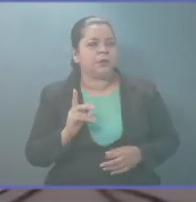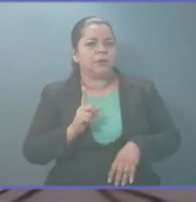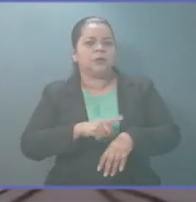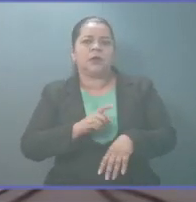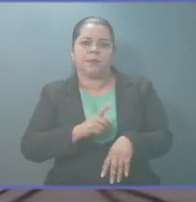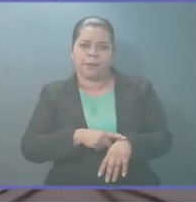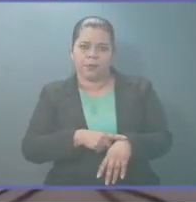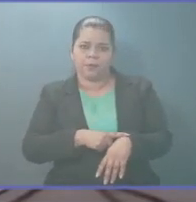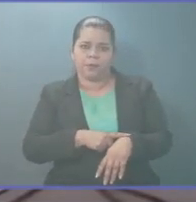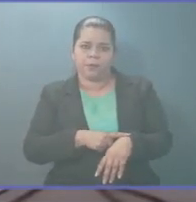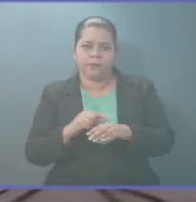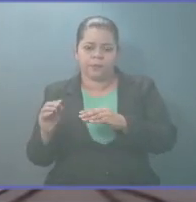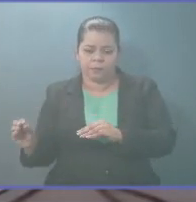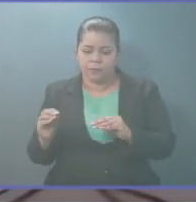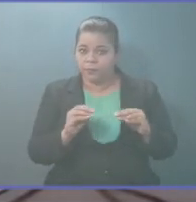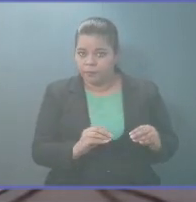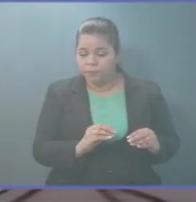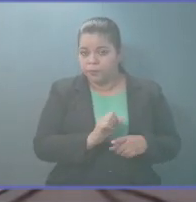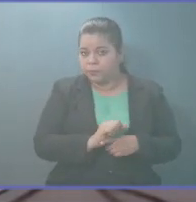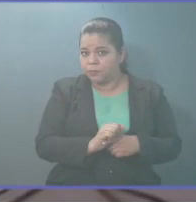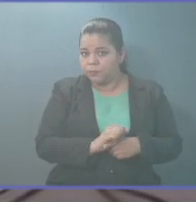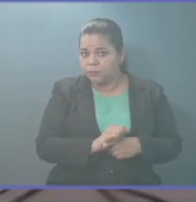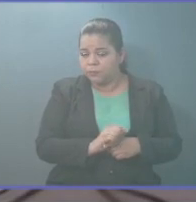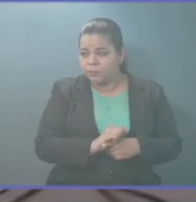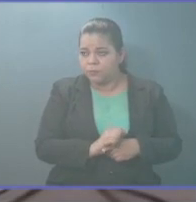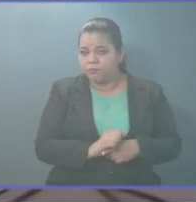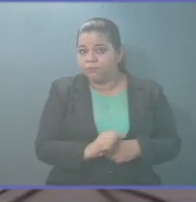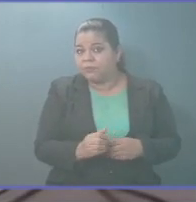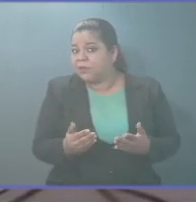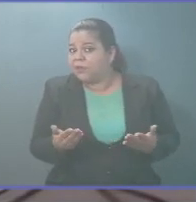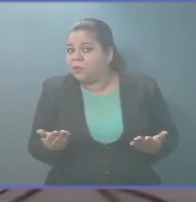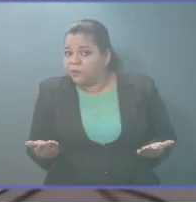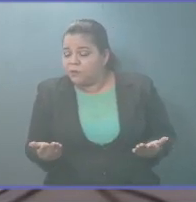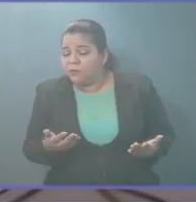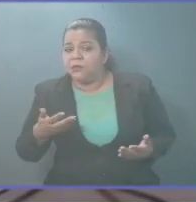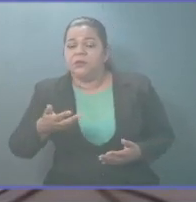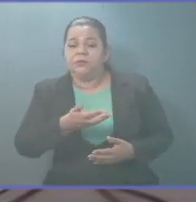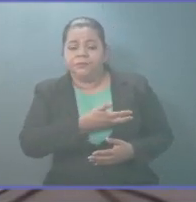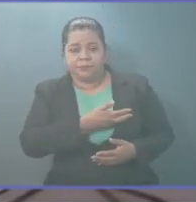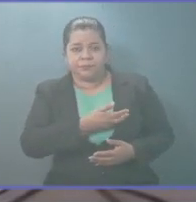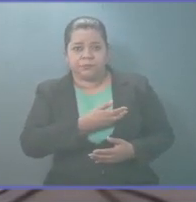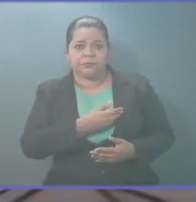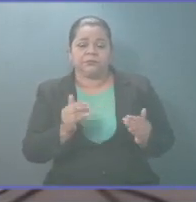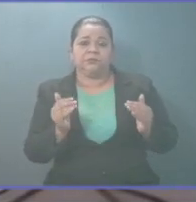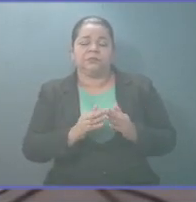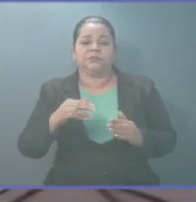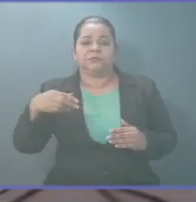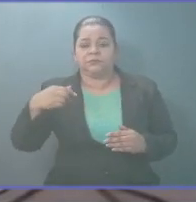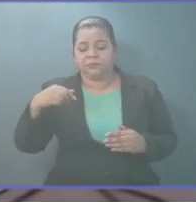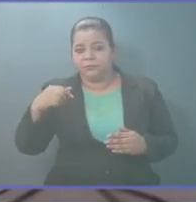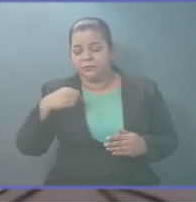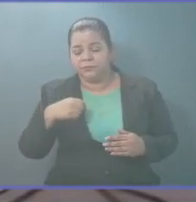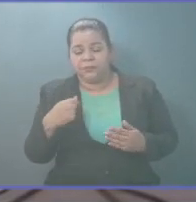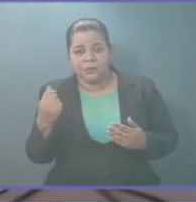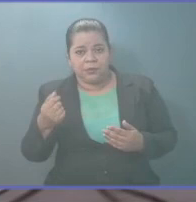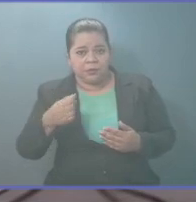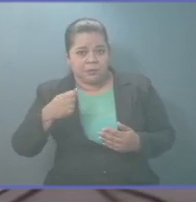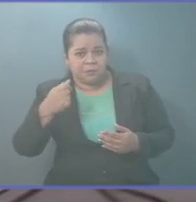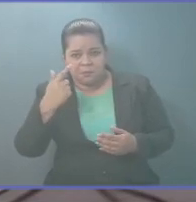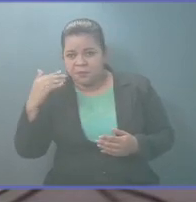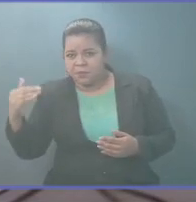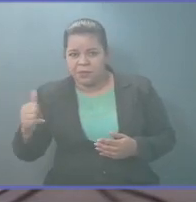dado? Le hemos dado 1 año. Después de la entrada en vigencia, 1 año para que se adecúen todas